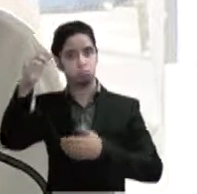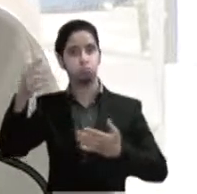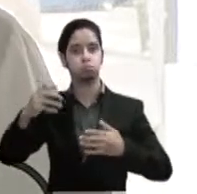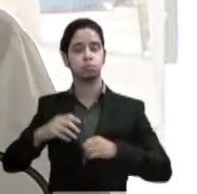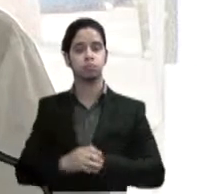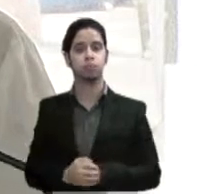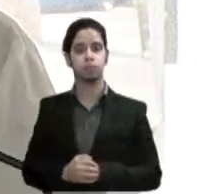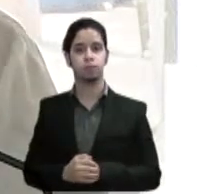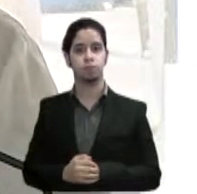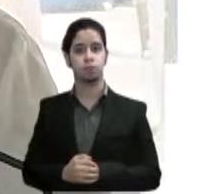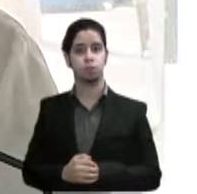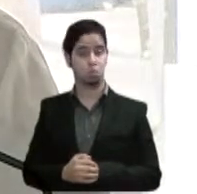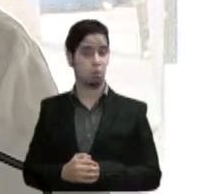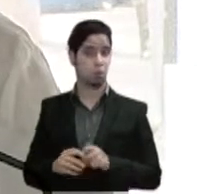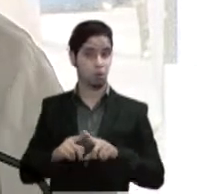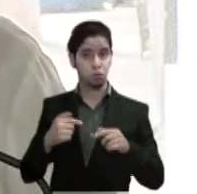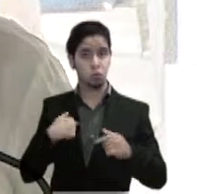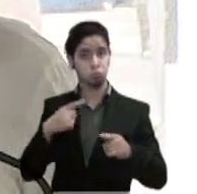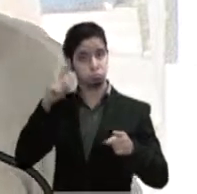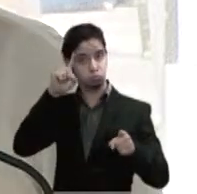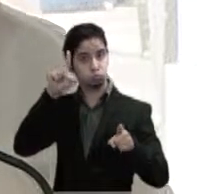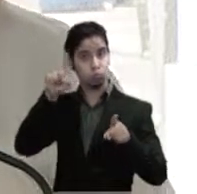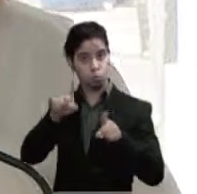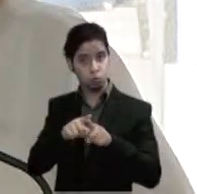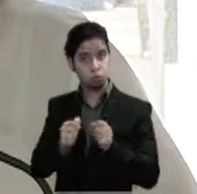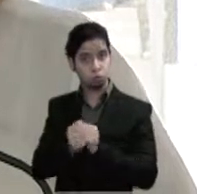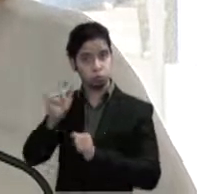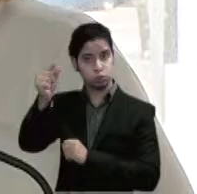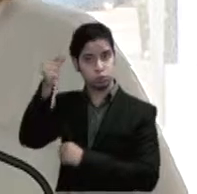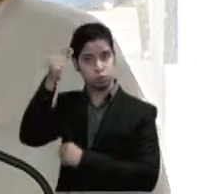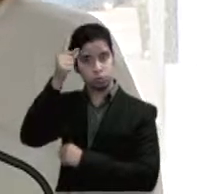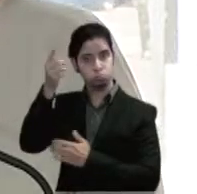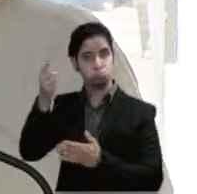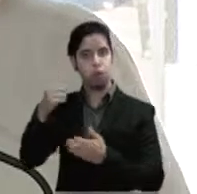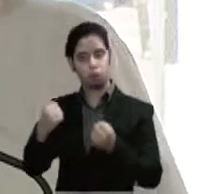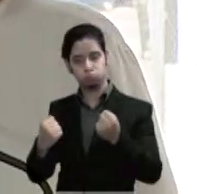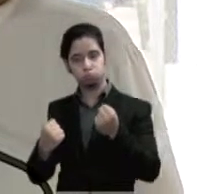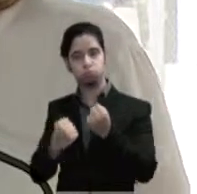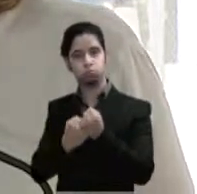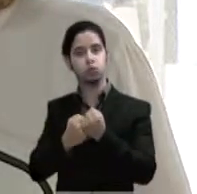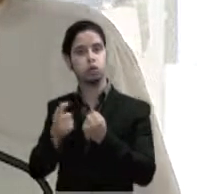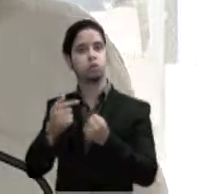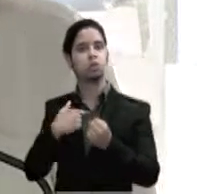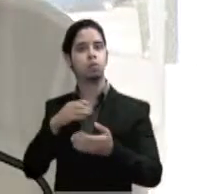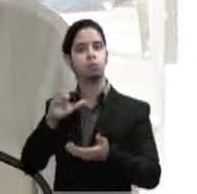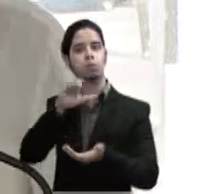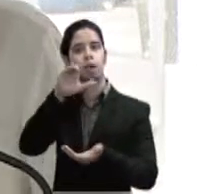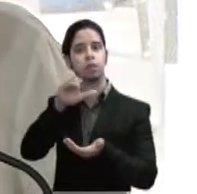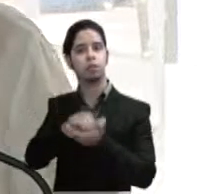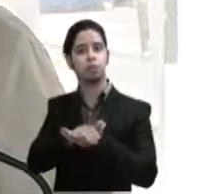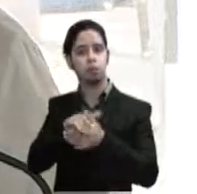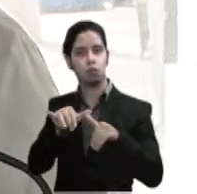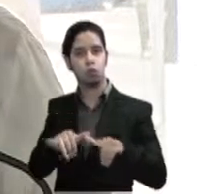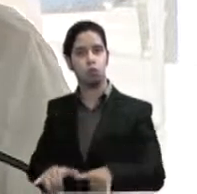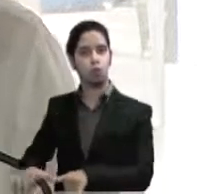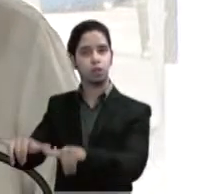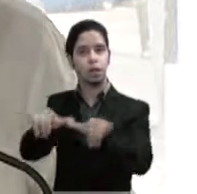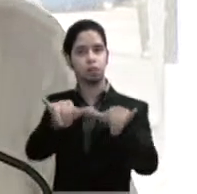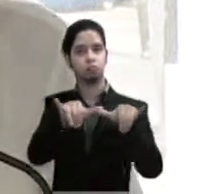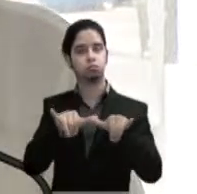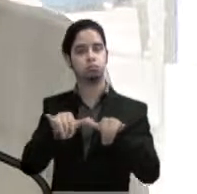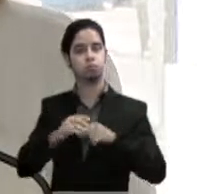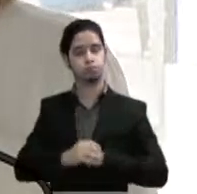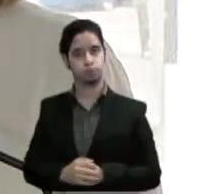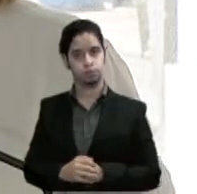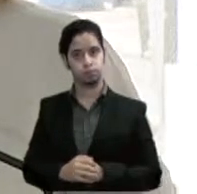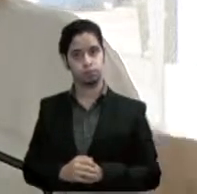a su posición de apoyar el matrimonio egalitario. He estado de acuerdo con él